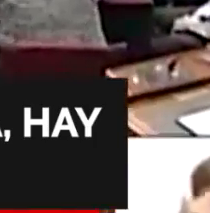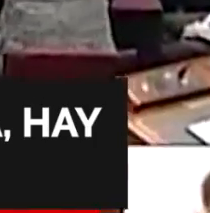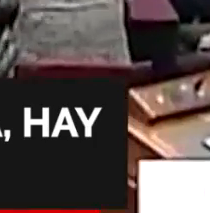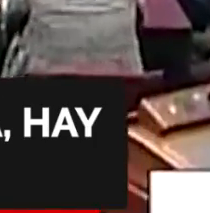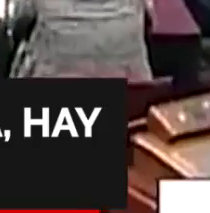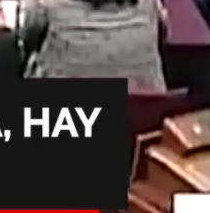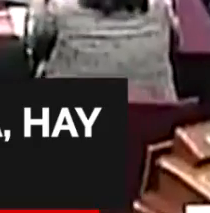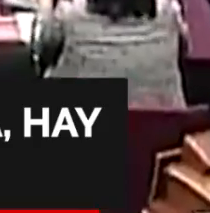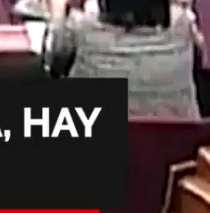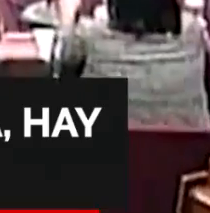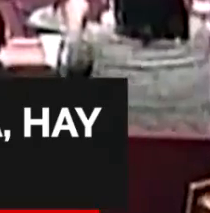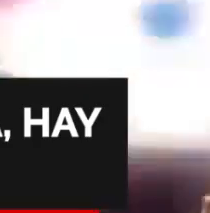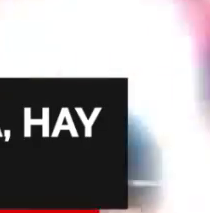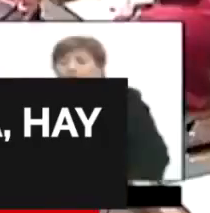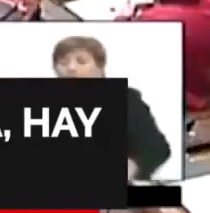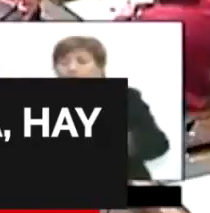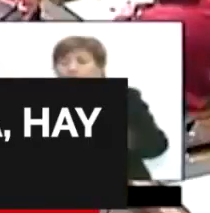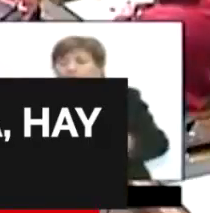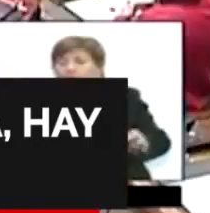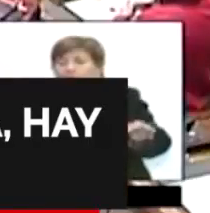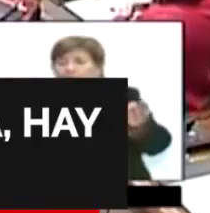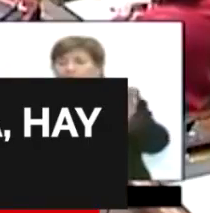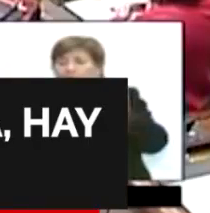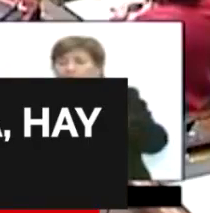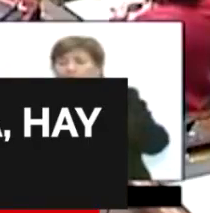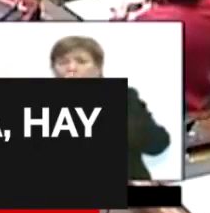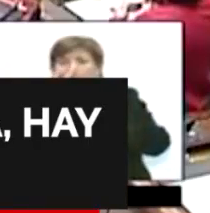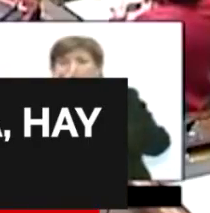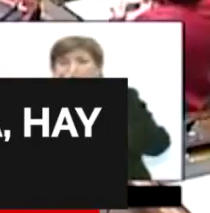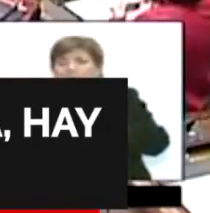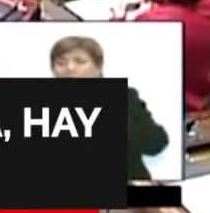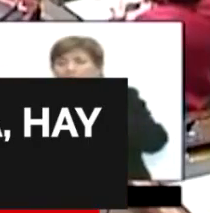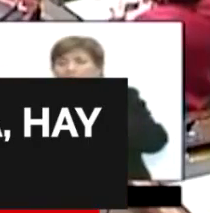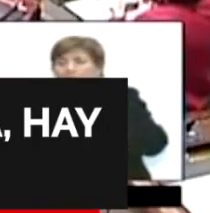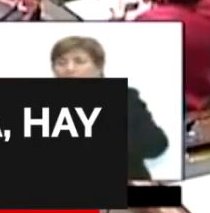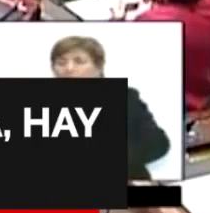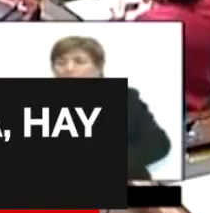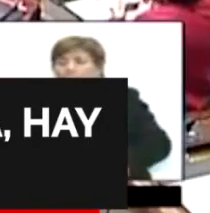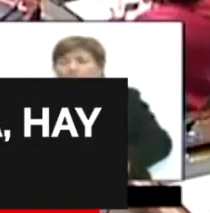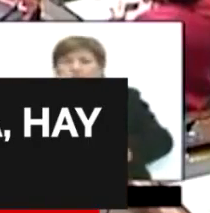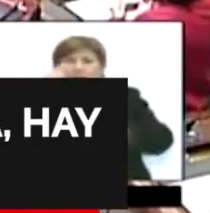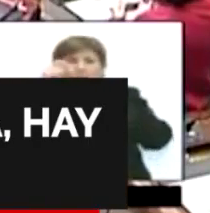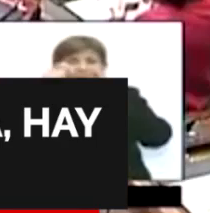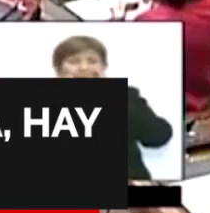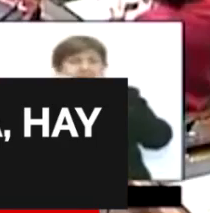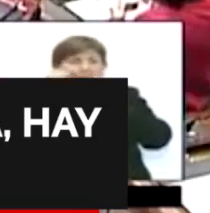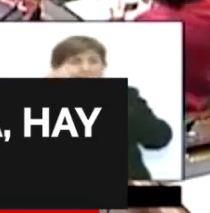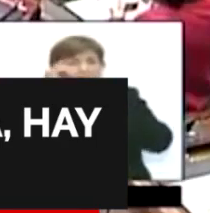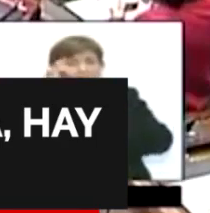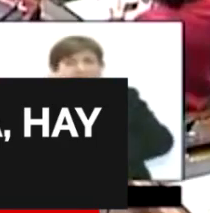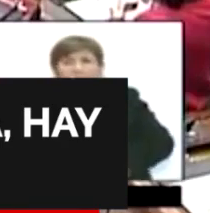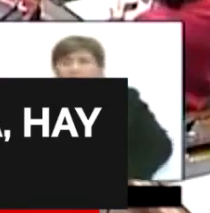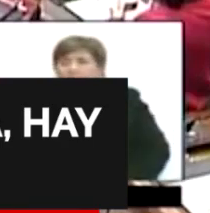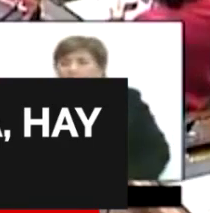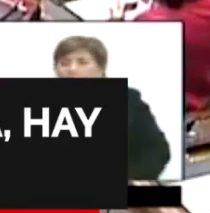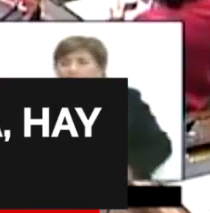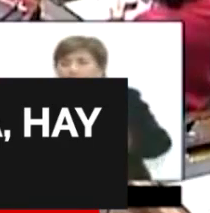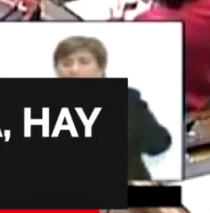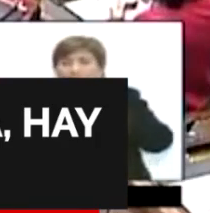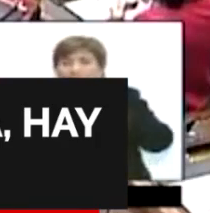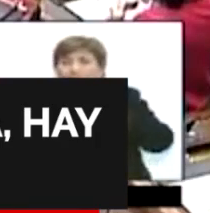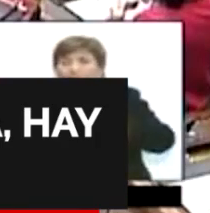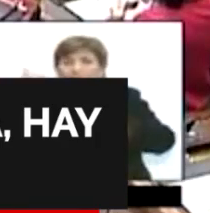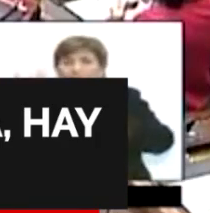que veían espías. Pero veo dos personas que están filmando inclusive desde la mitad, ya se escondieron tras